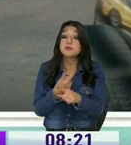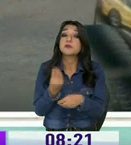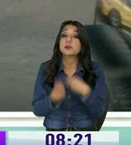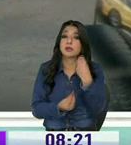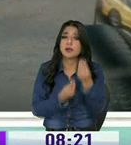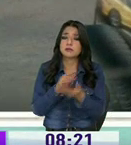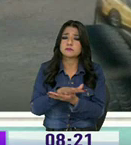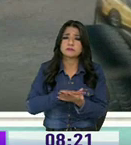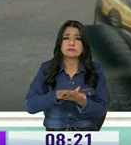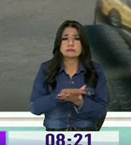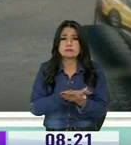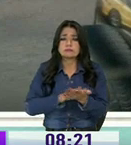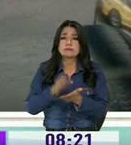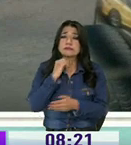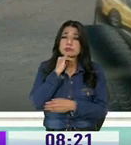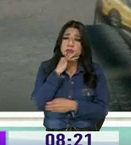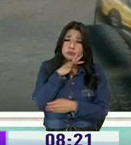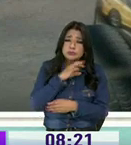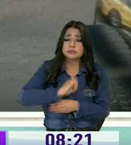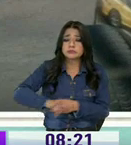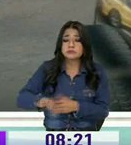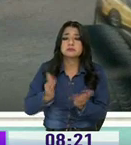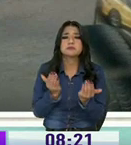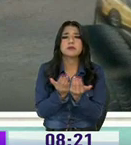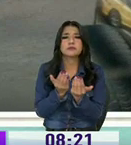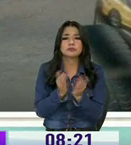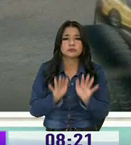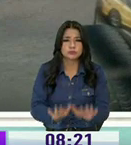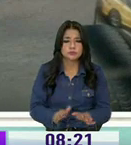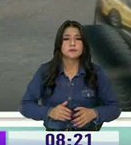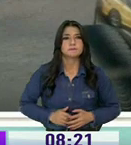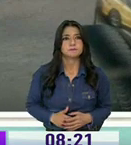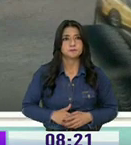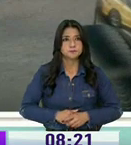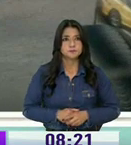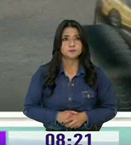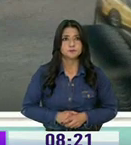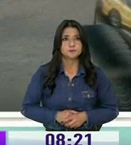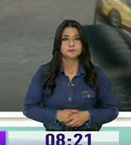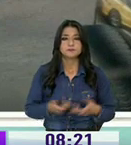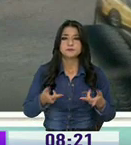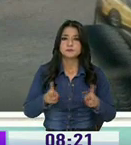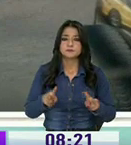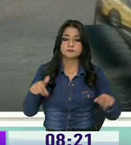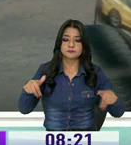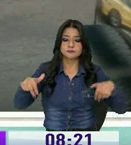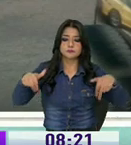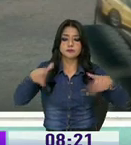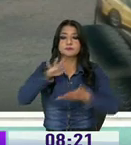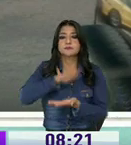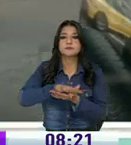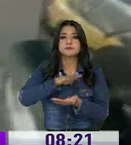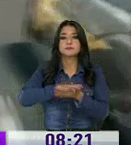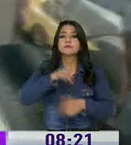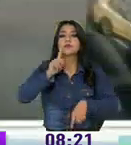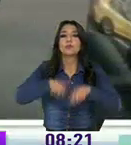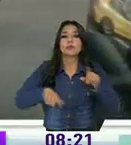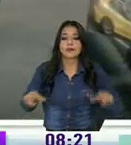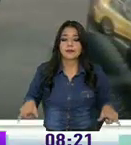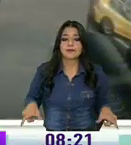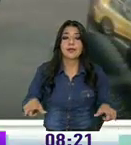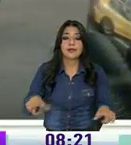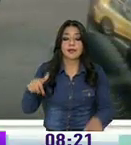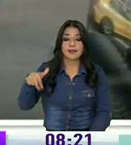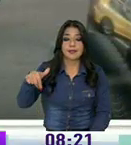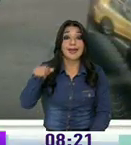el desorden, también a que haya basura en este sector y que además no se pueda transitar con tranquilidad por la acera, que es lo que